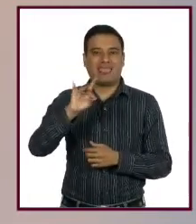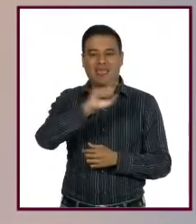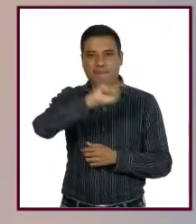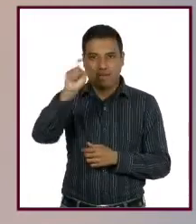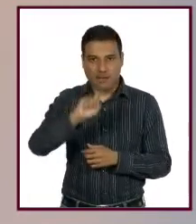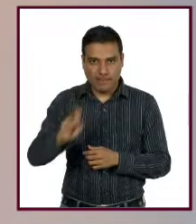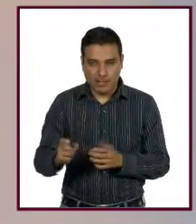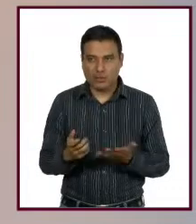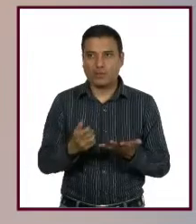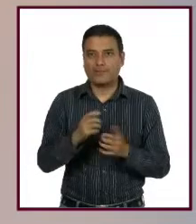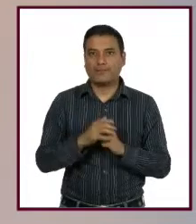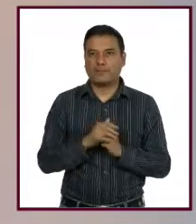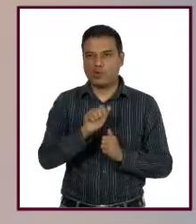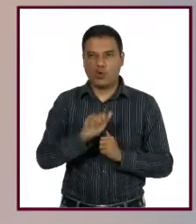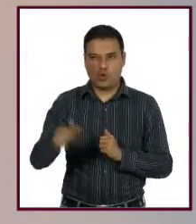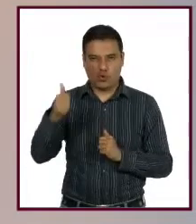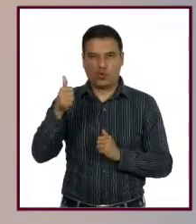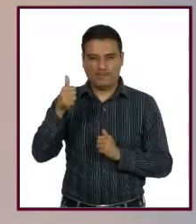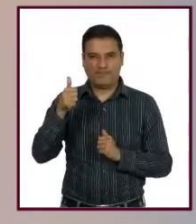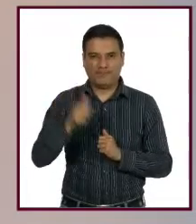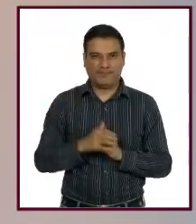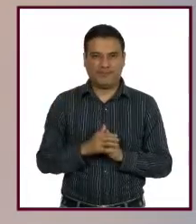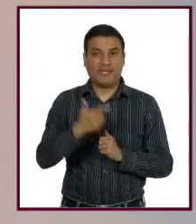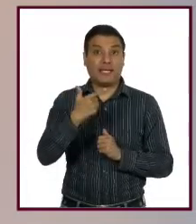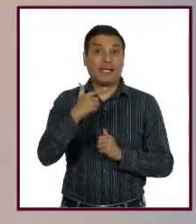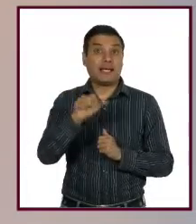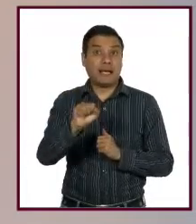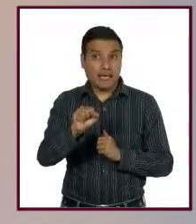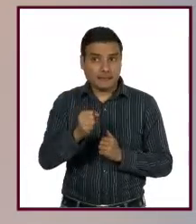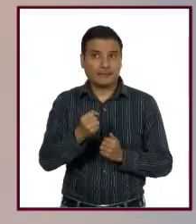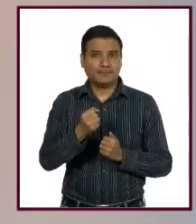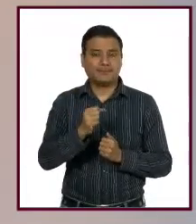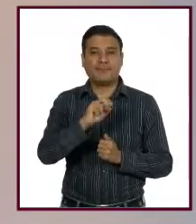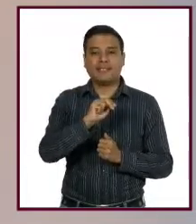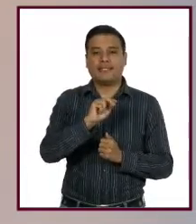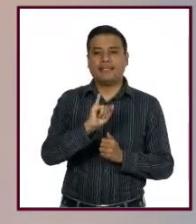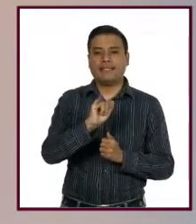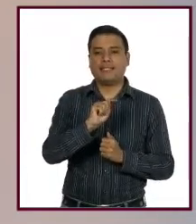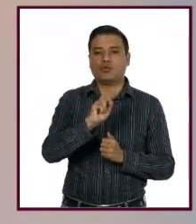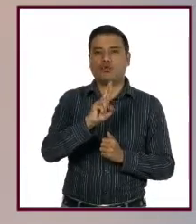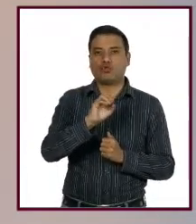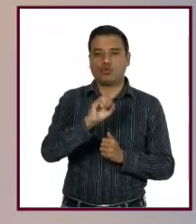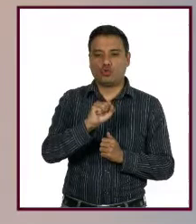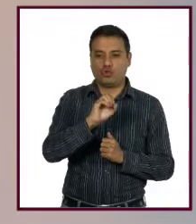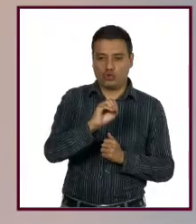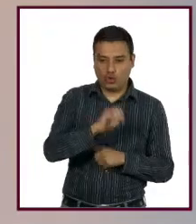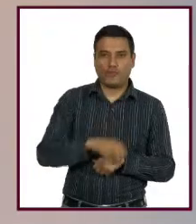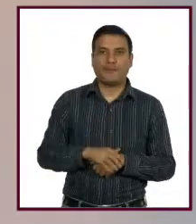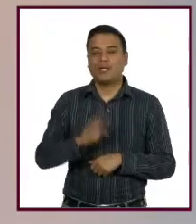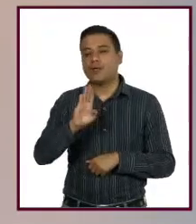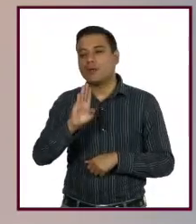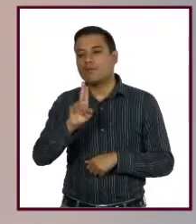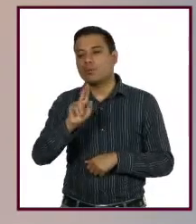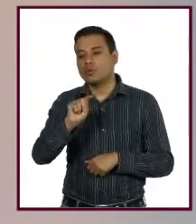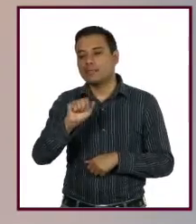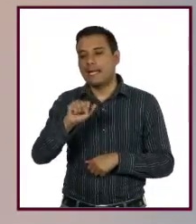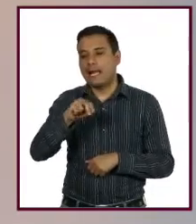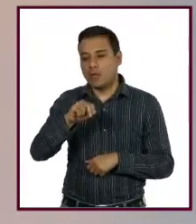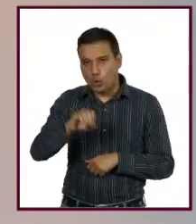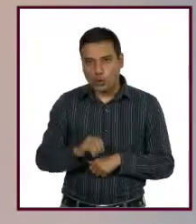En cuanto a otro tipo de gases, podríamos tener el gas nitroso, el gas butano, algunos otros que pudieran ser la